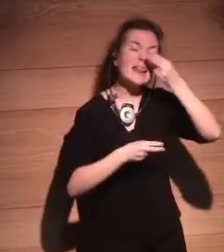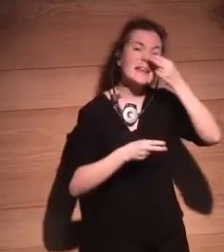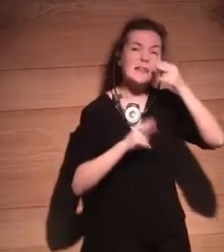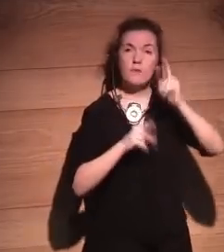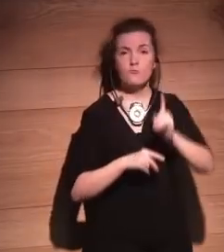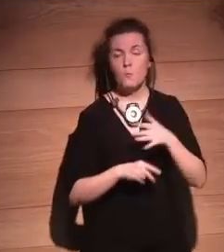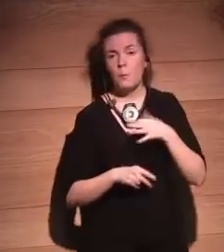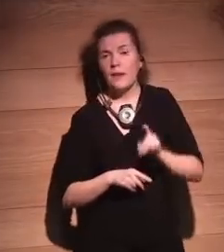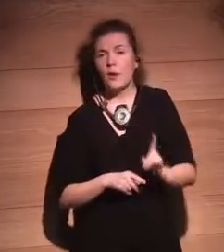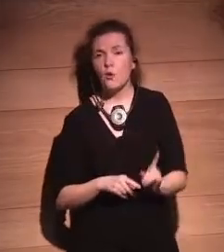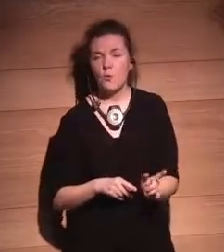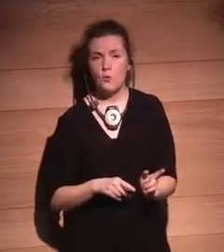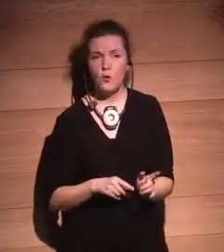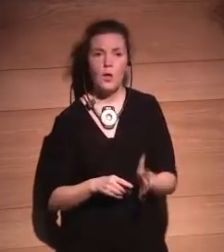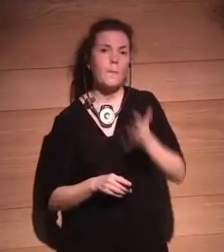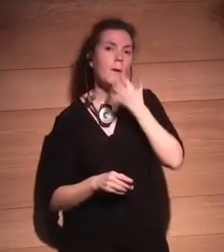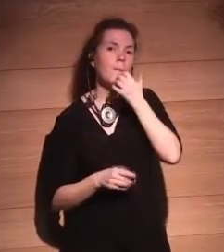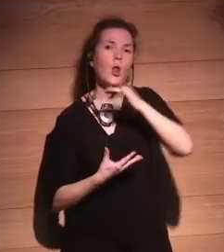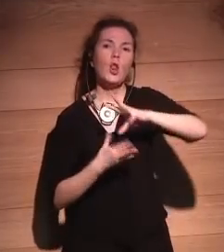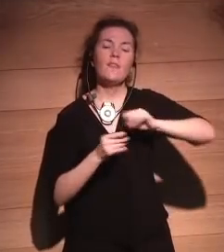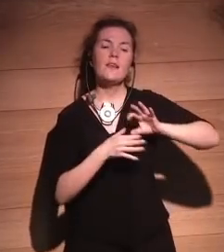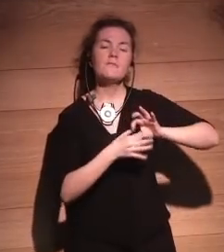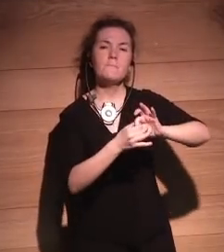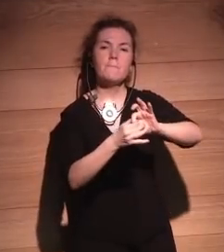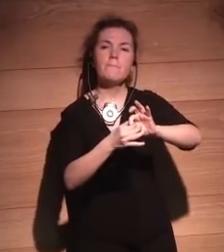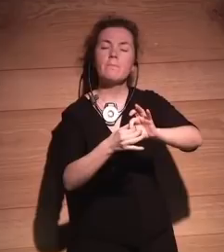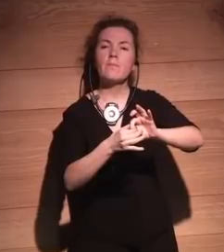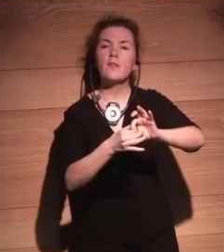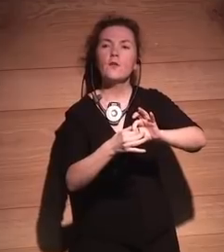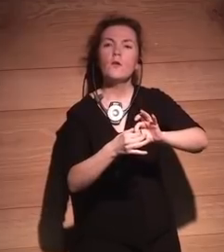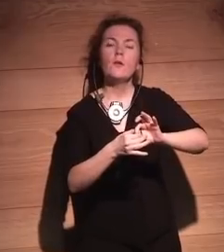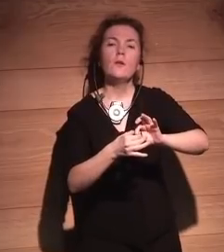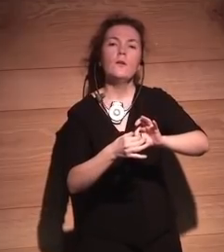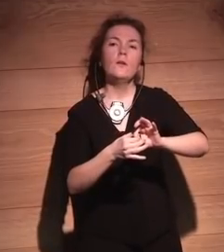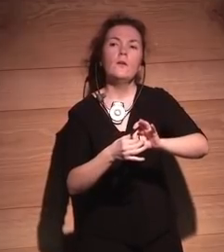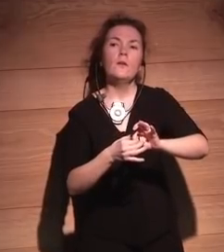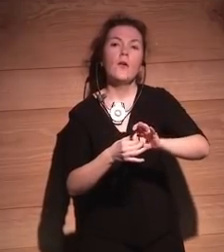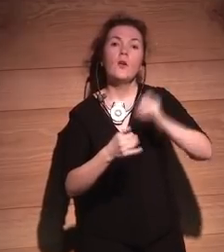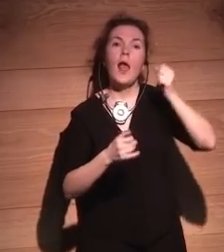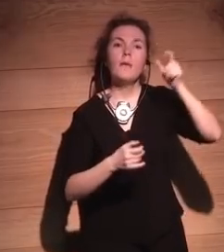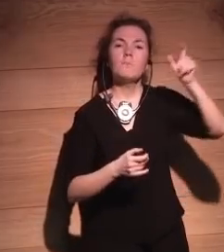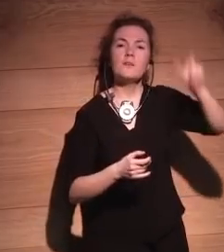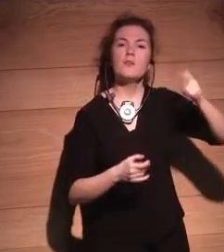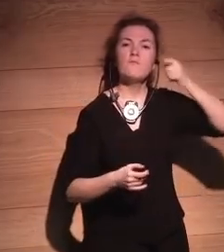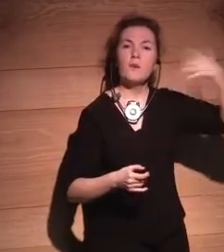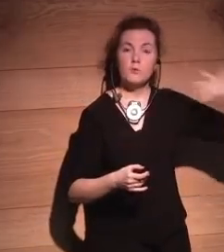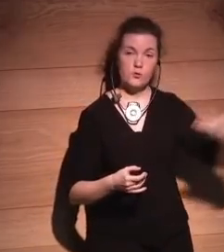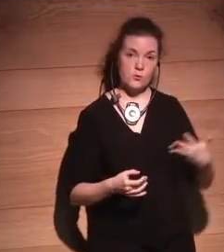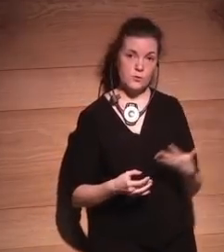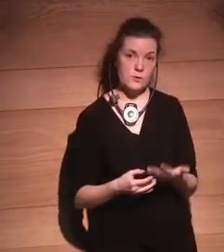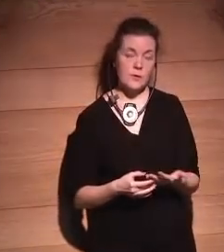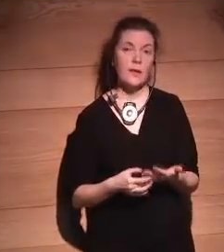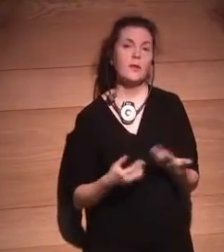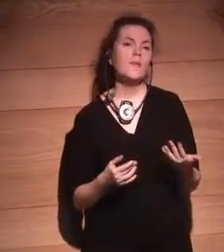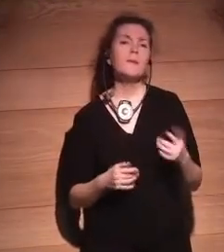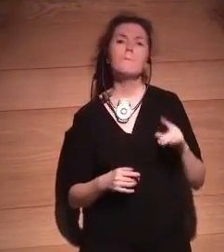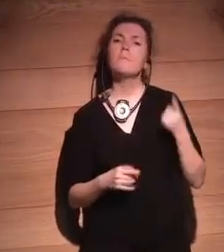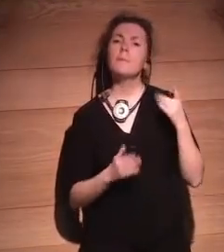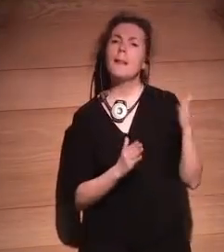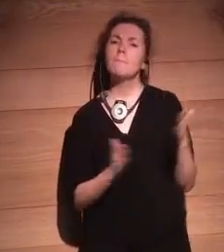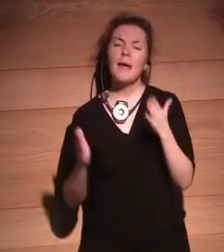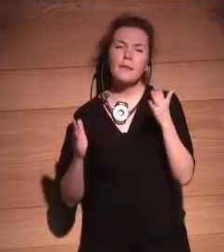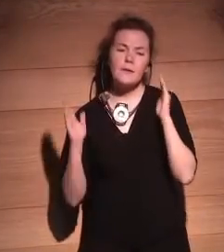como puede ser, pues, por ejemplo, noticias relacionadas a los famosos. Entonces, la primera parte